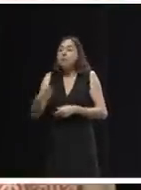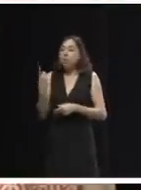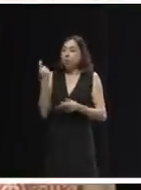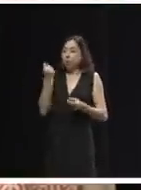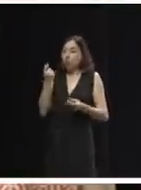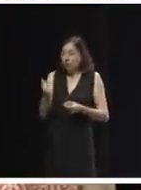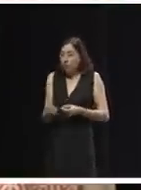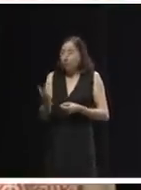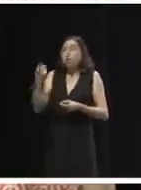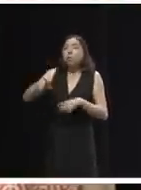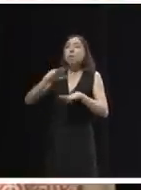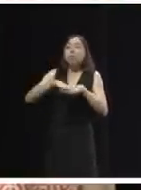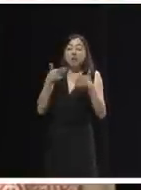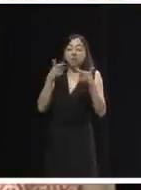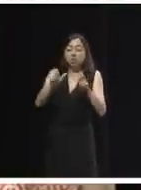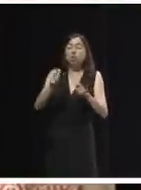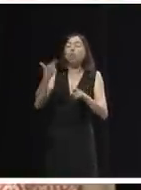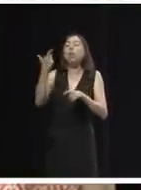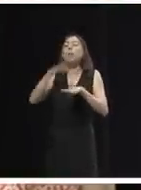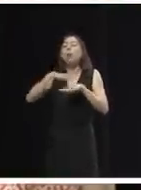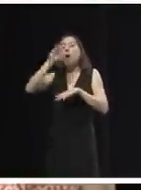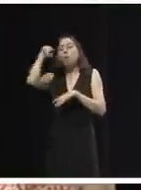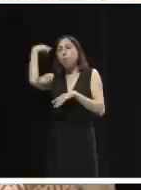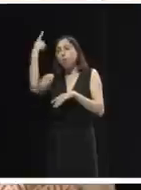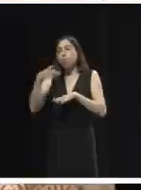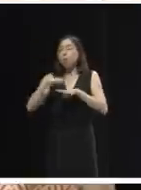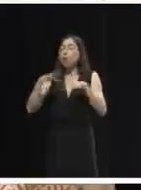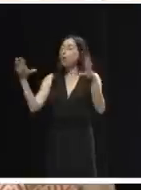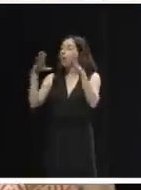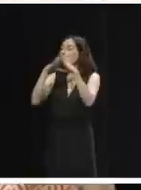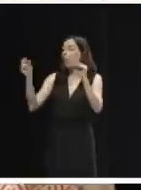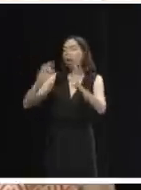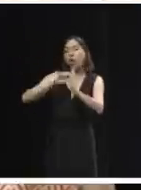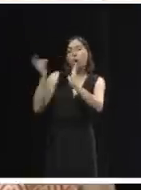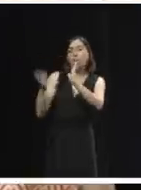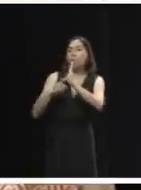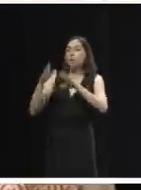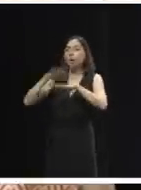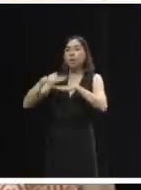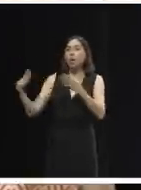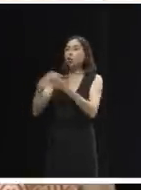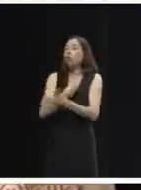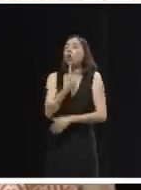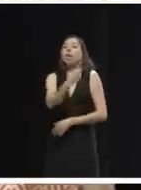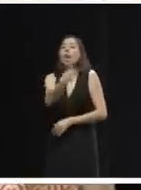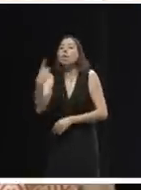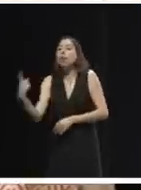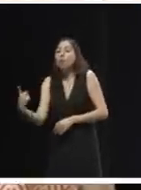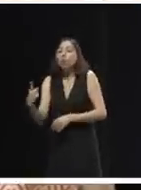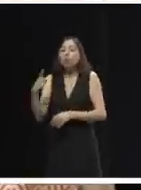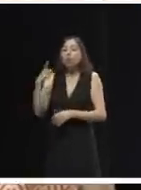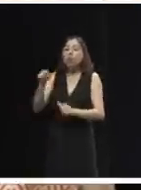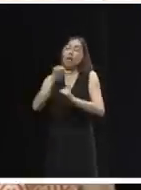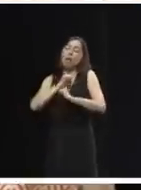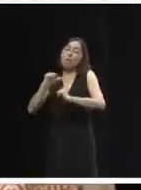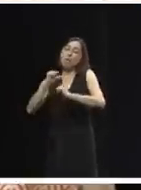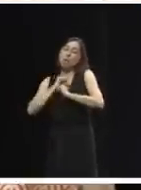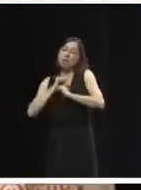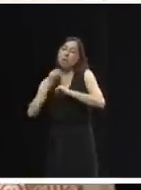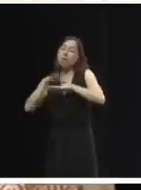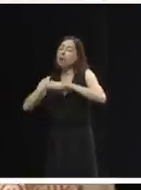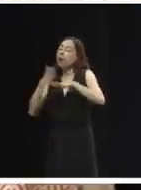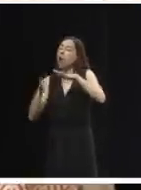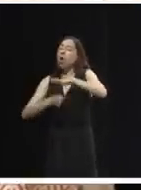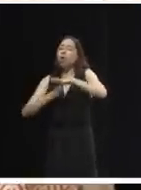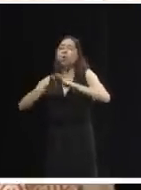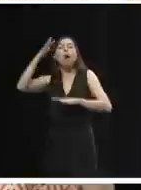populares, para la cultura, para Andalucía toda, para todos y cada uno de los que están con una esperanza de seguir